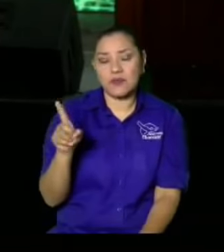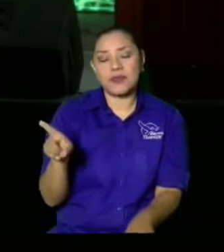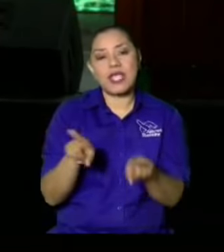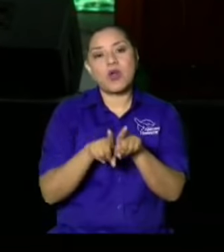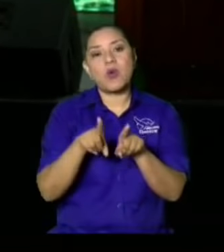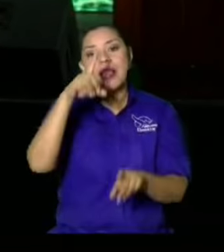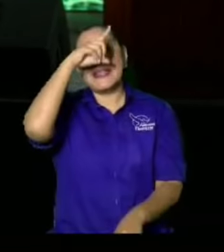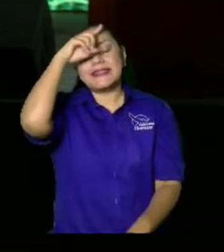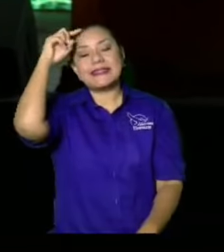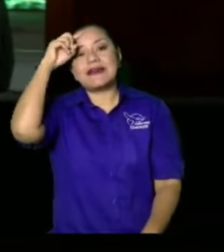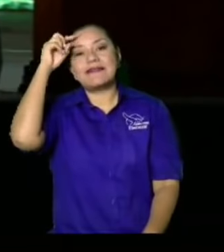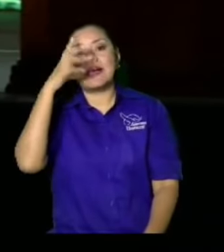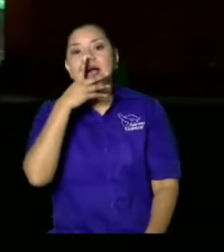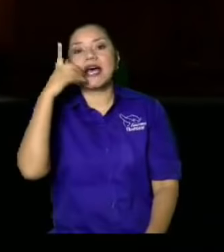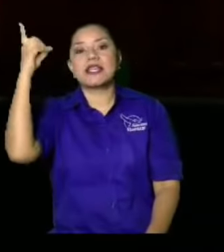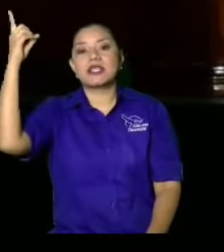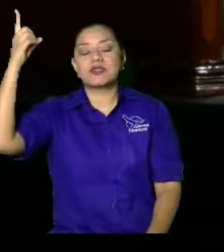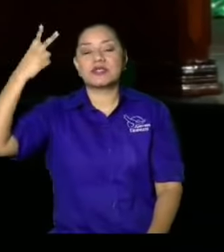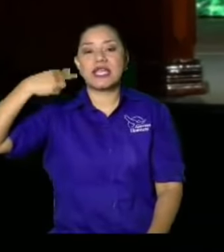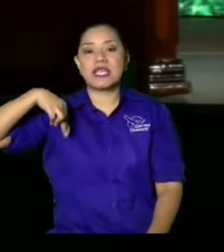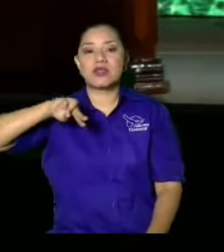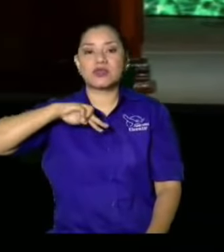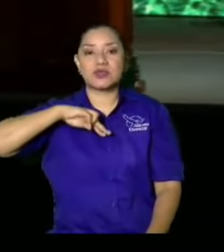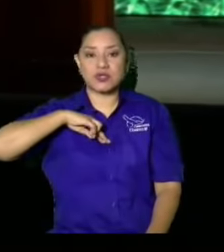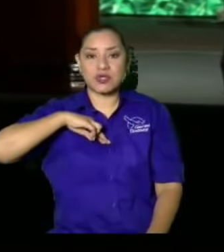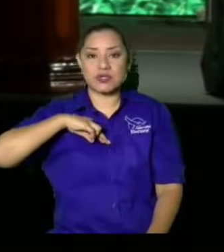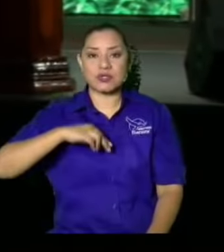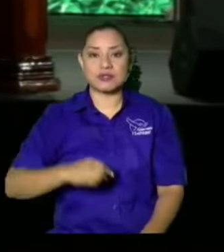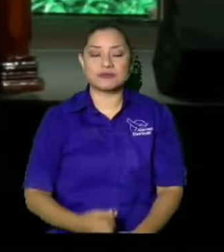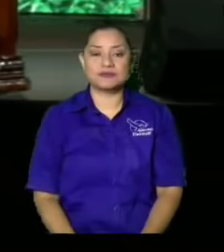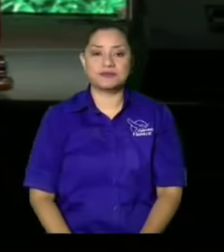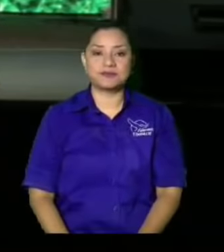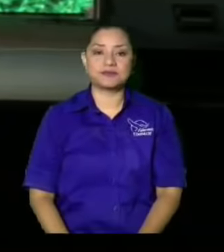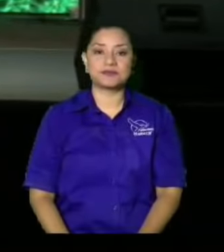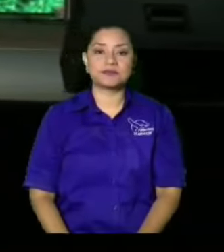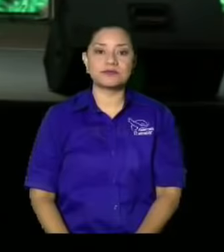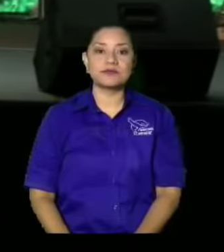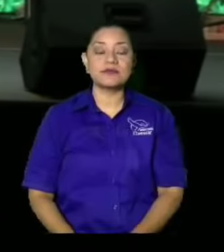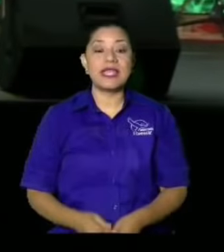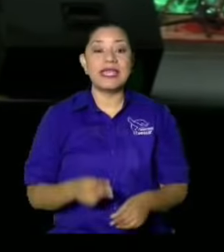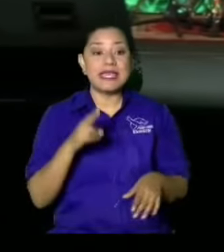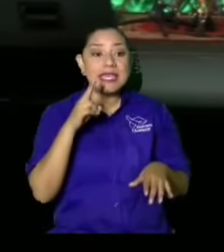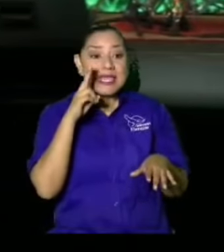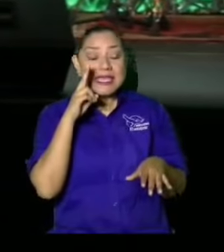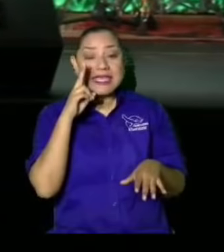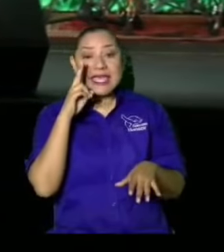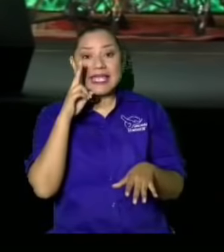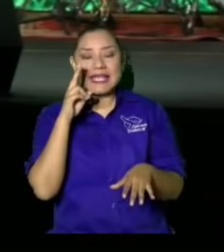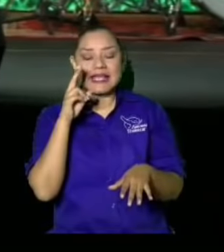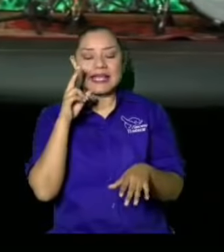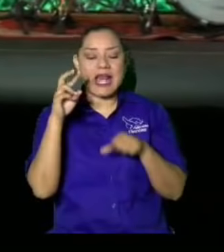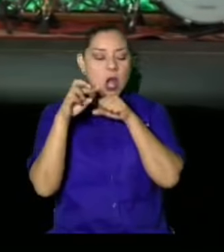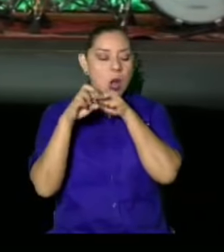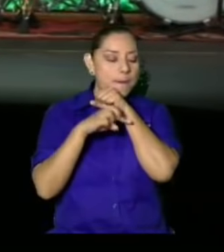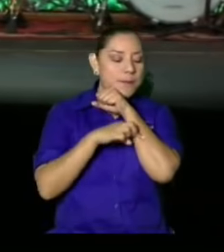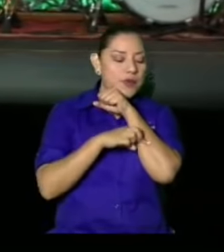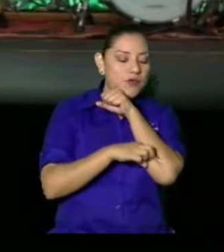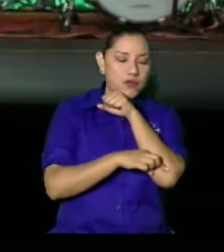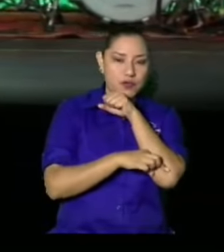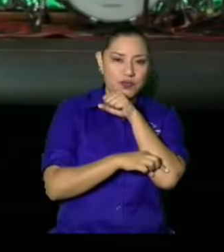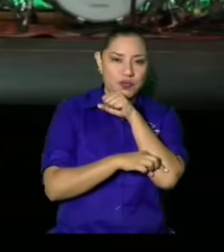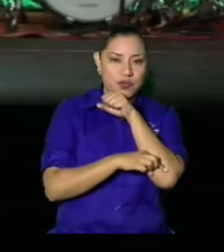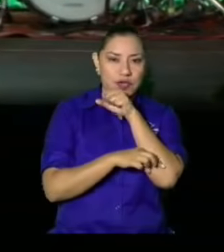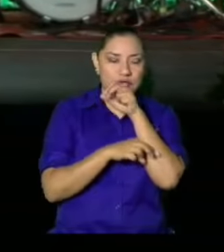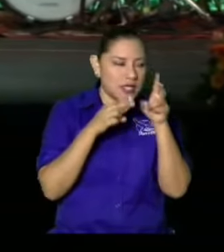Job. Que dice que, hermano amado, en las vigilias, en lo profundo de un sueño, hermano